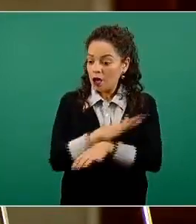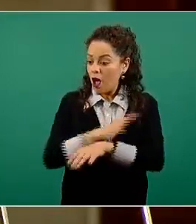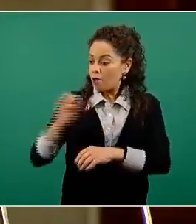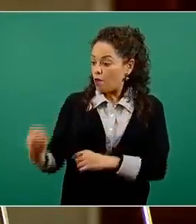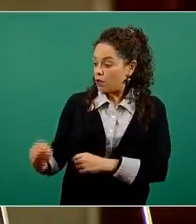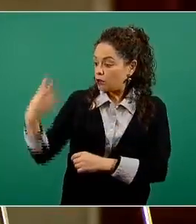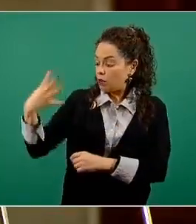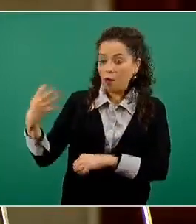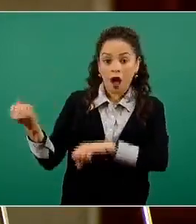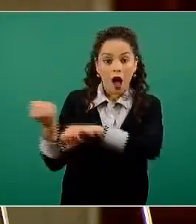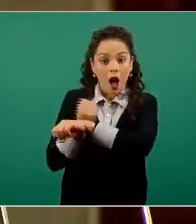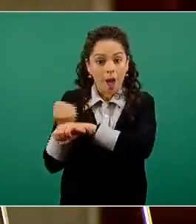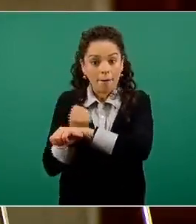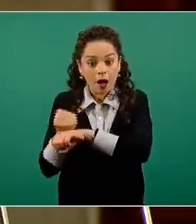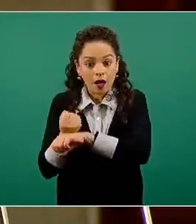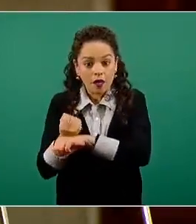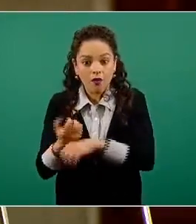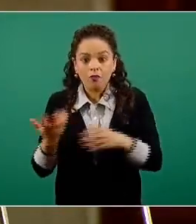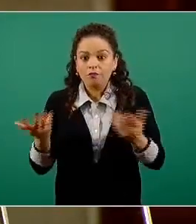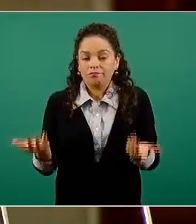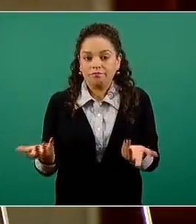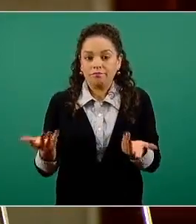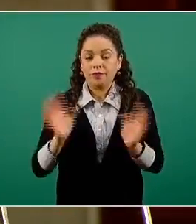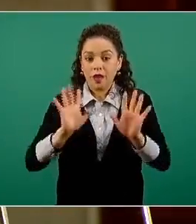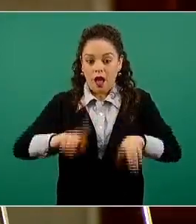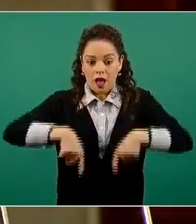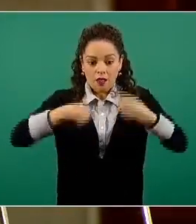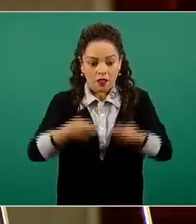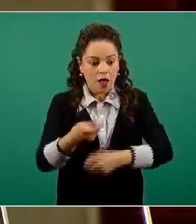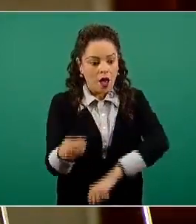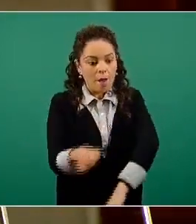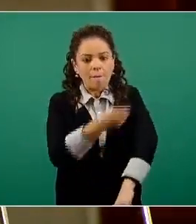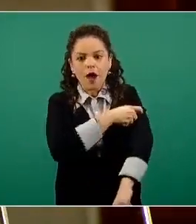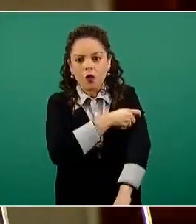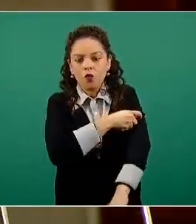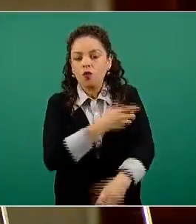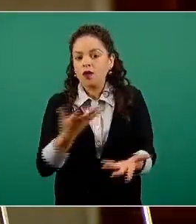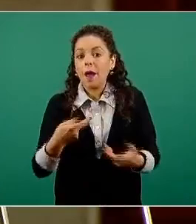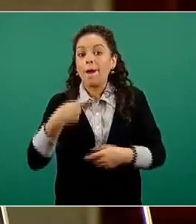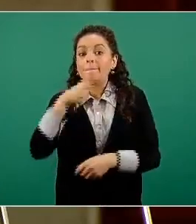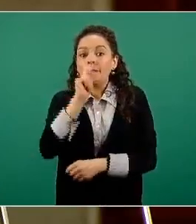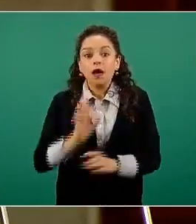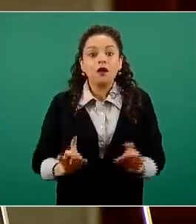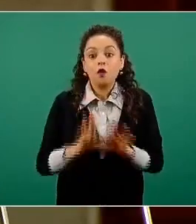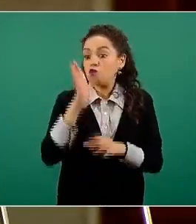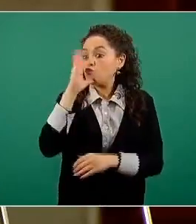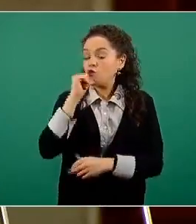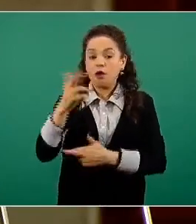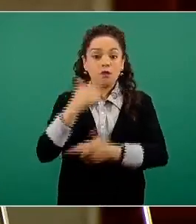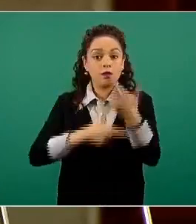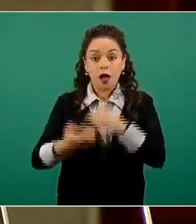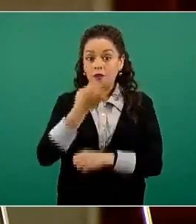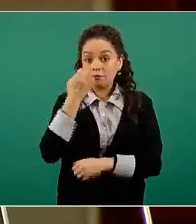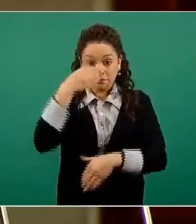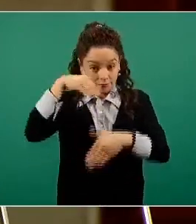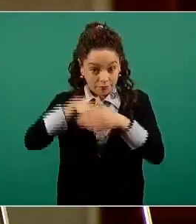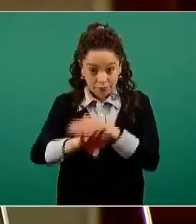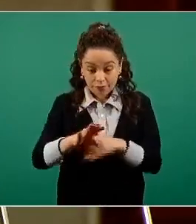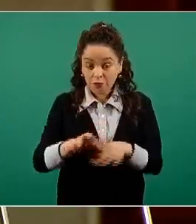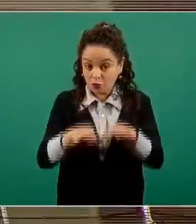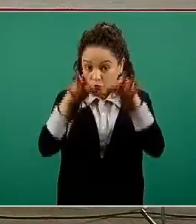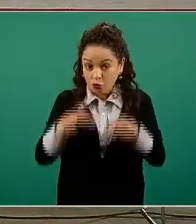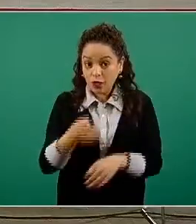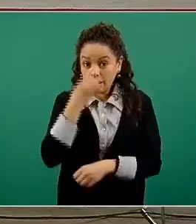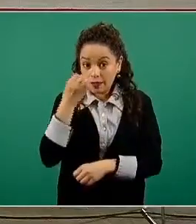los profesores? De que no se puede regresar a las clases presenciales. Se ha estado midiendo mucho el tema de las clases presenciales por parte de la Secretaría